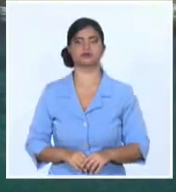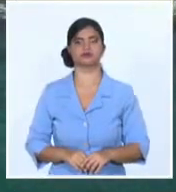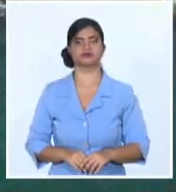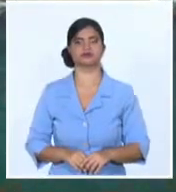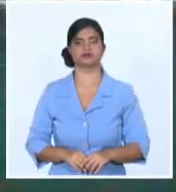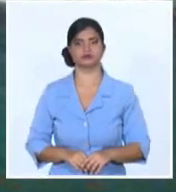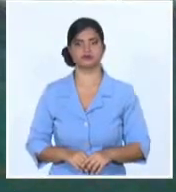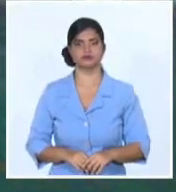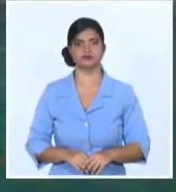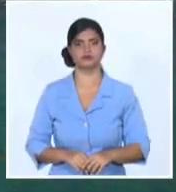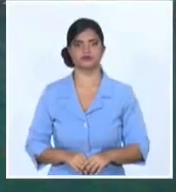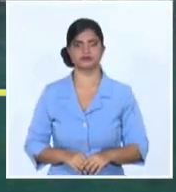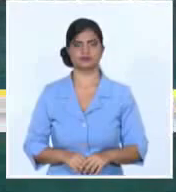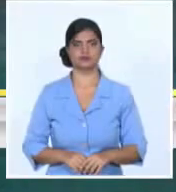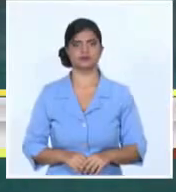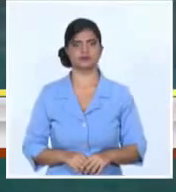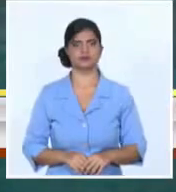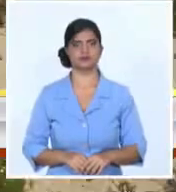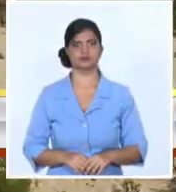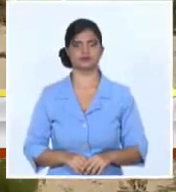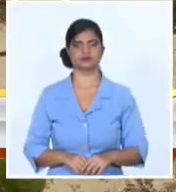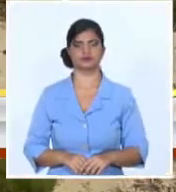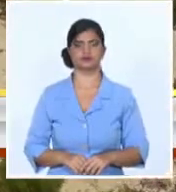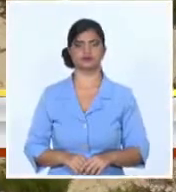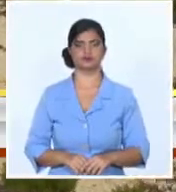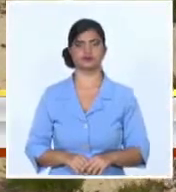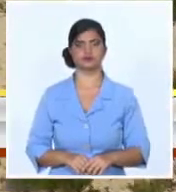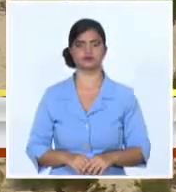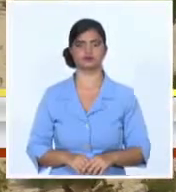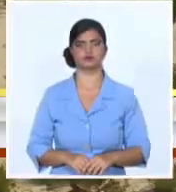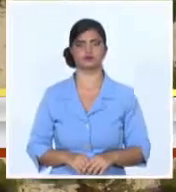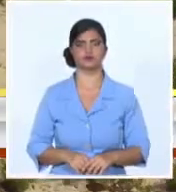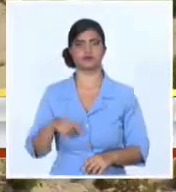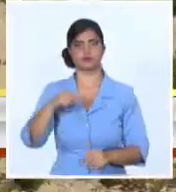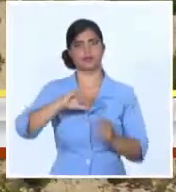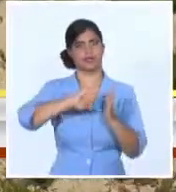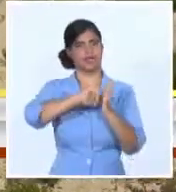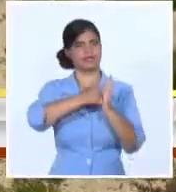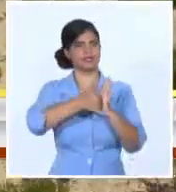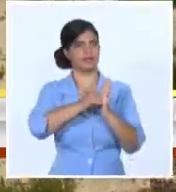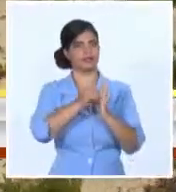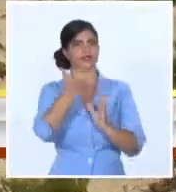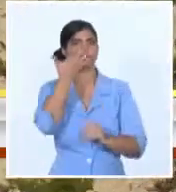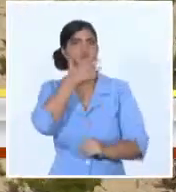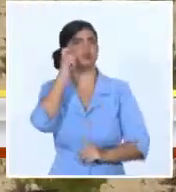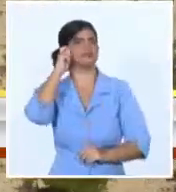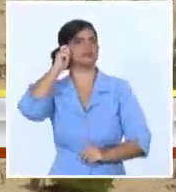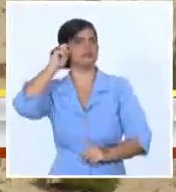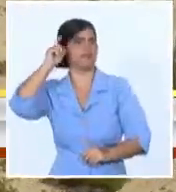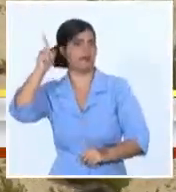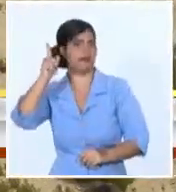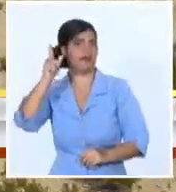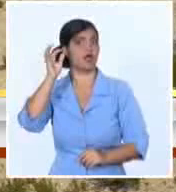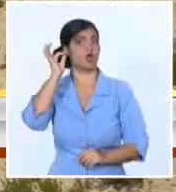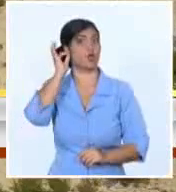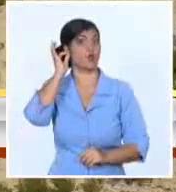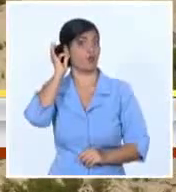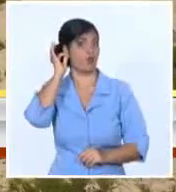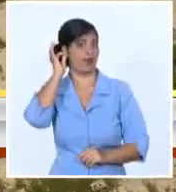Este proyecto surgió por la idea de la doctora María Elena Ibarra Martín, una